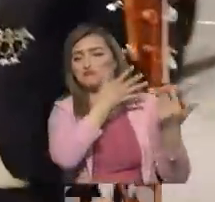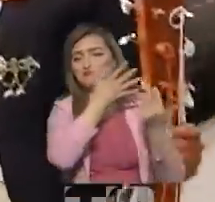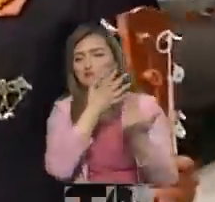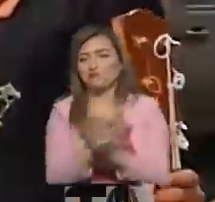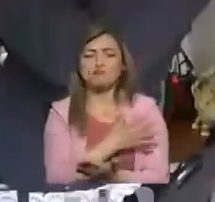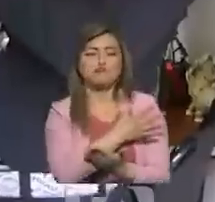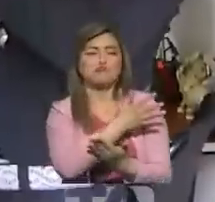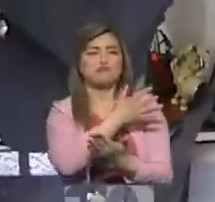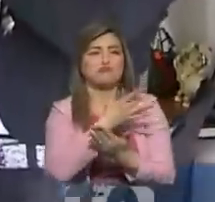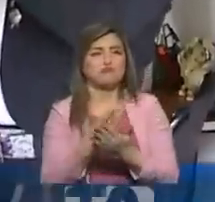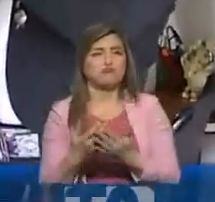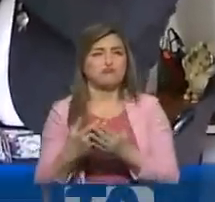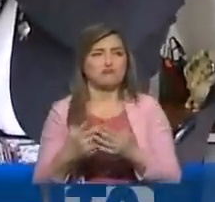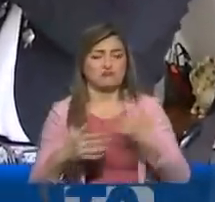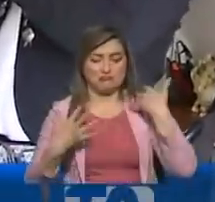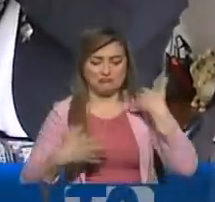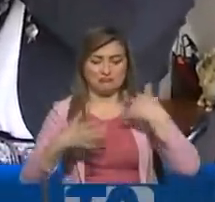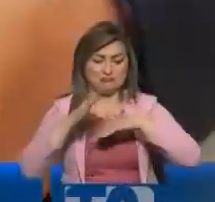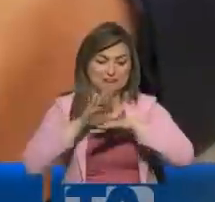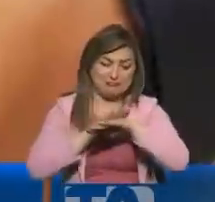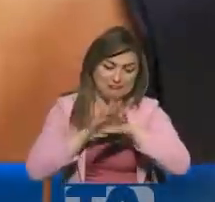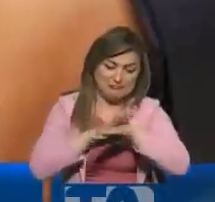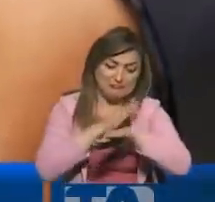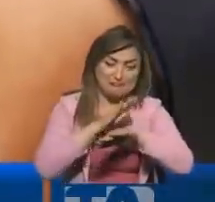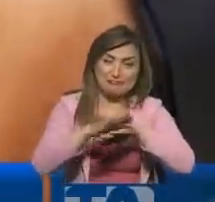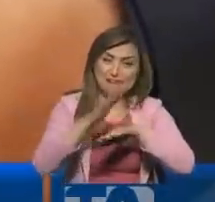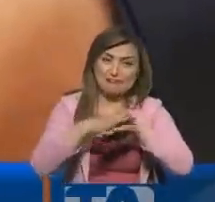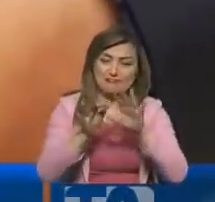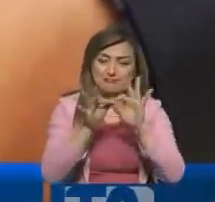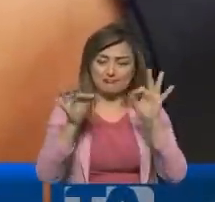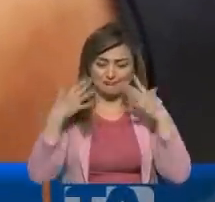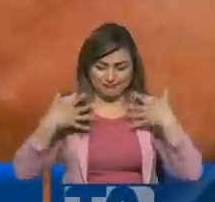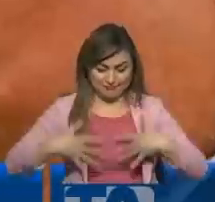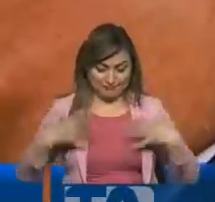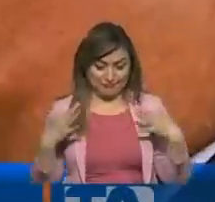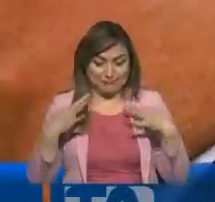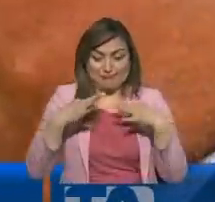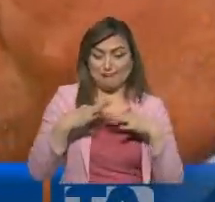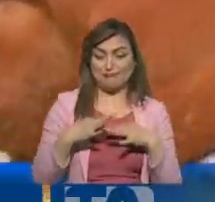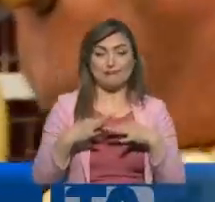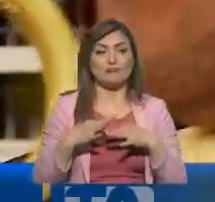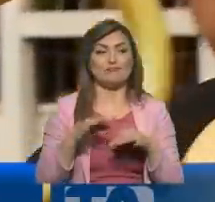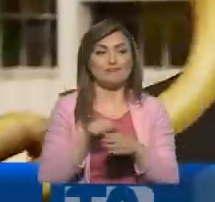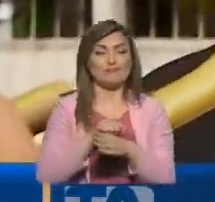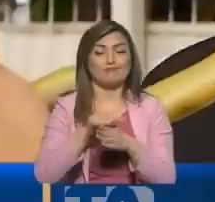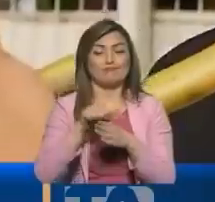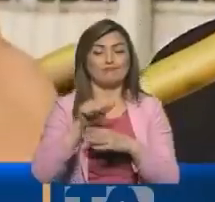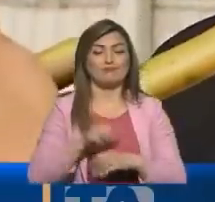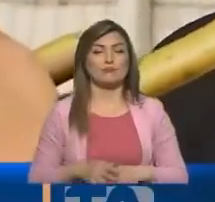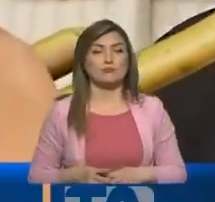para desempolvar los instrumentos y los trajes, afinarlos, probárselos y empezar a ensayar